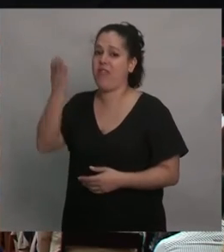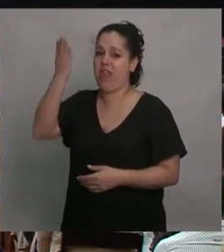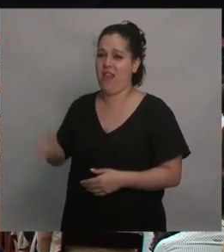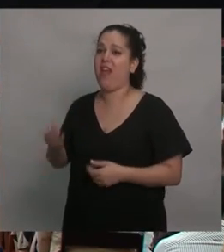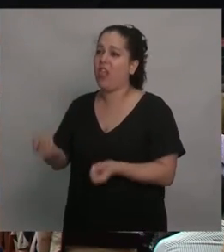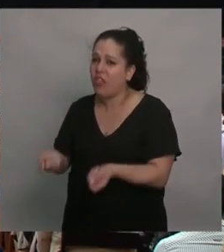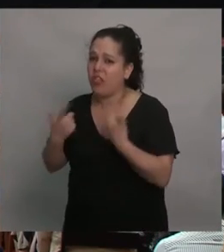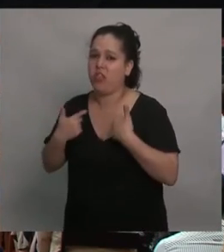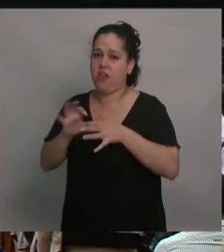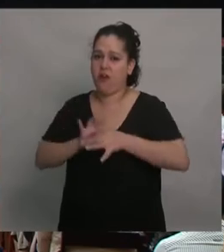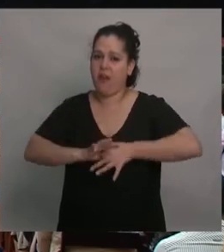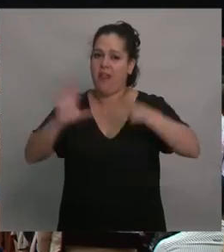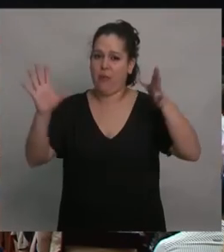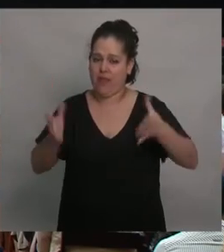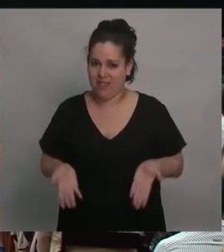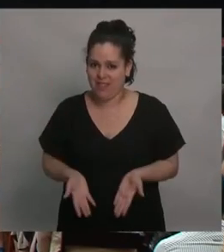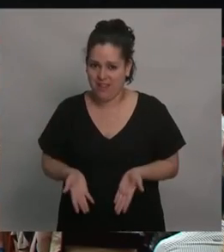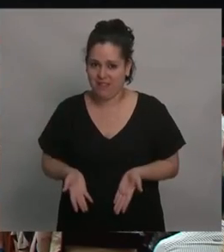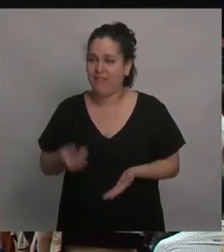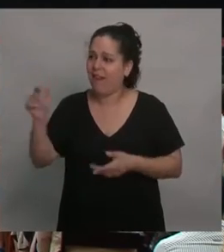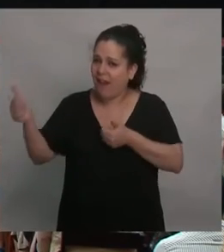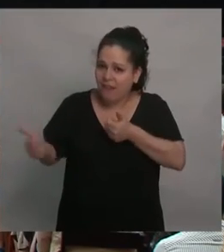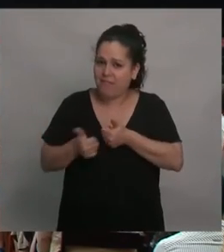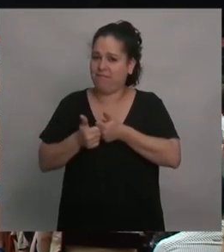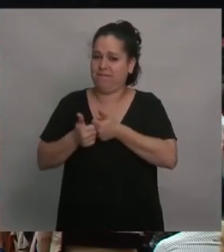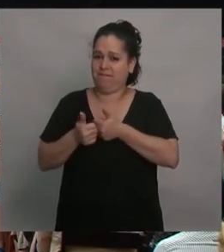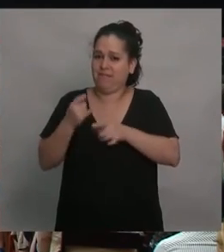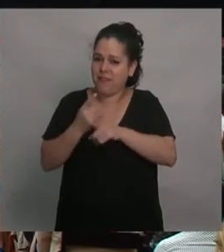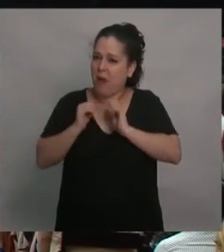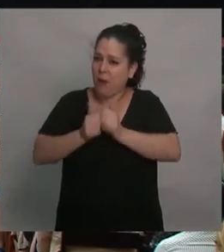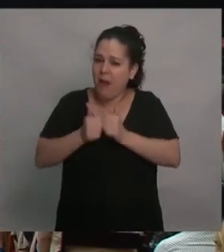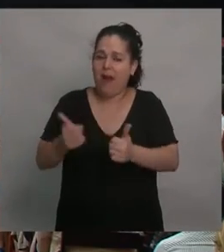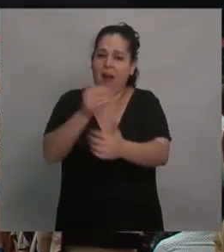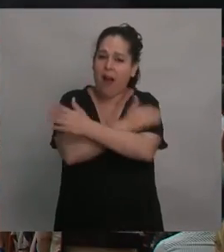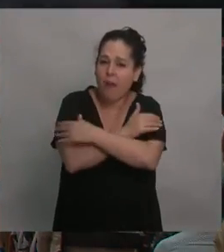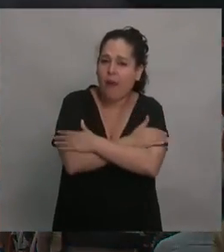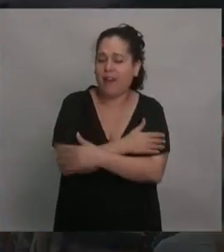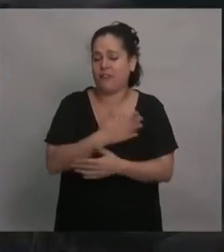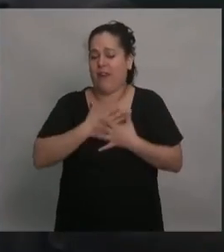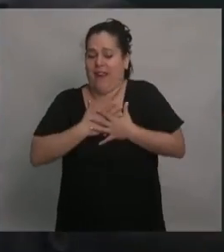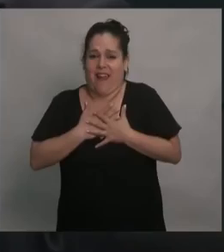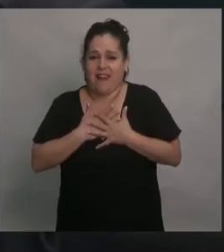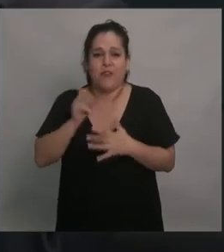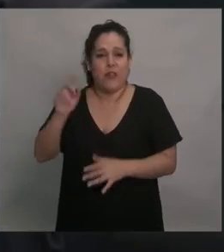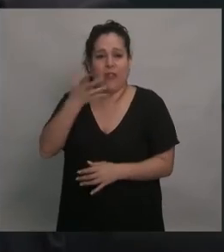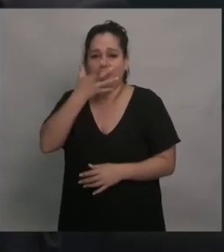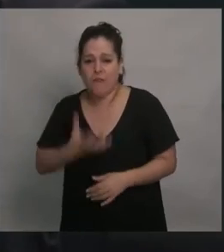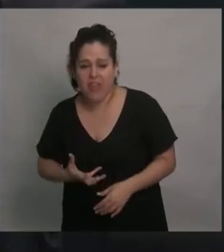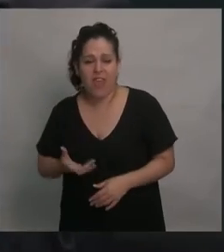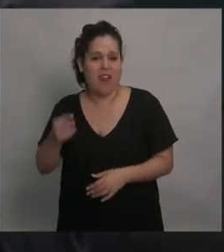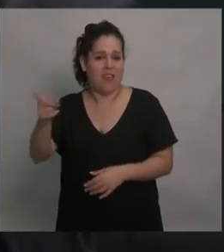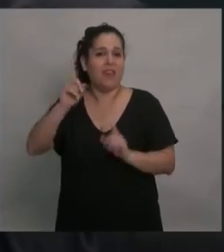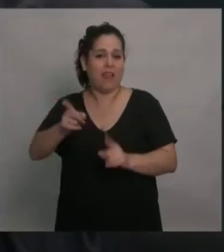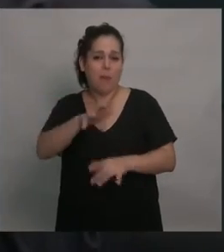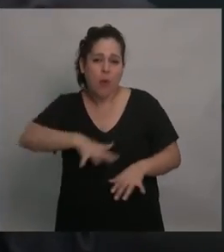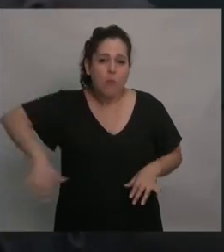libertad, y quiero traerles a la misma vez, en la compañía de todos nosotros, el abrazo y el cariño de Fidel, y el carazo de Labriño, y el cariño del